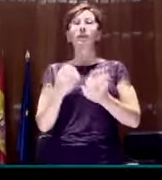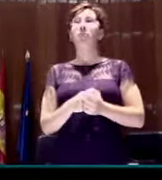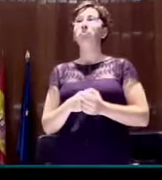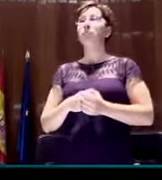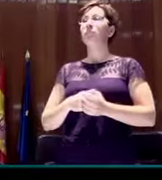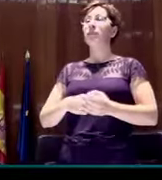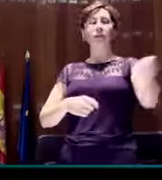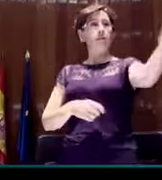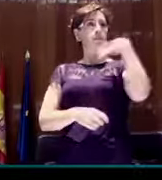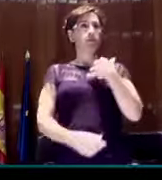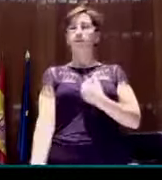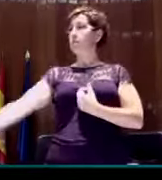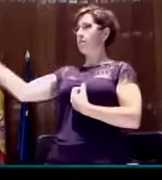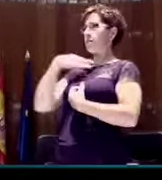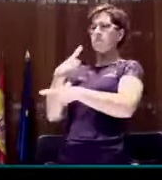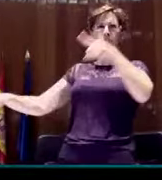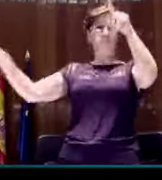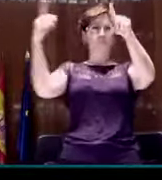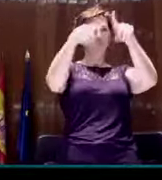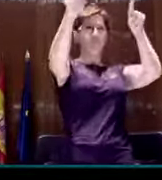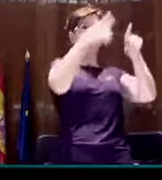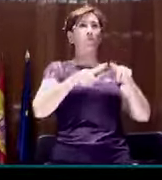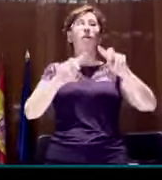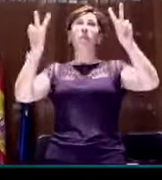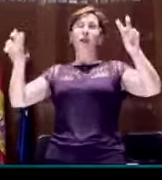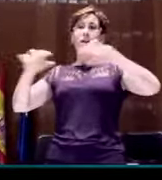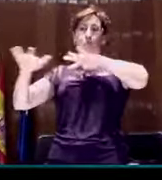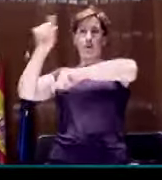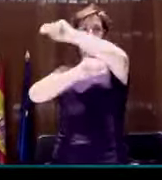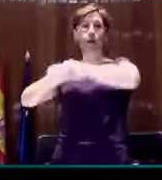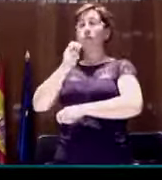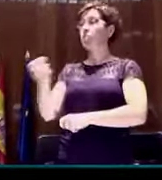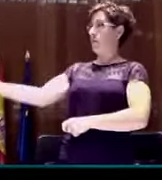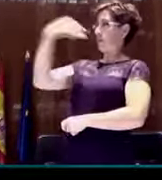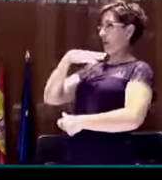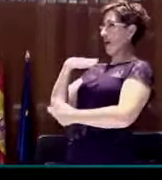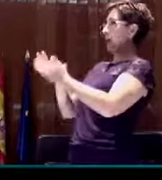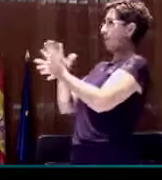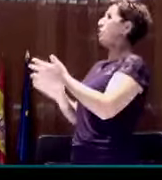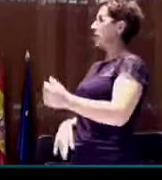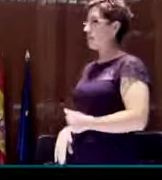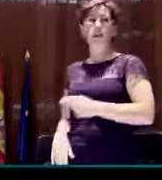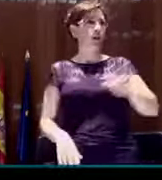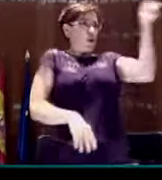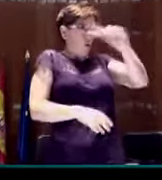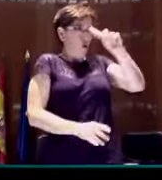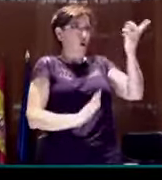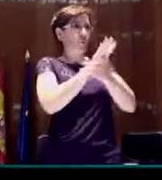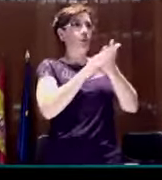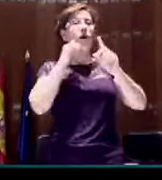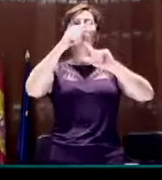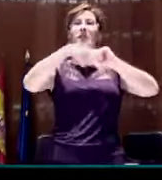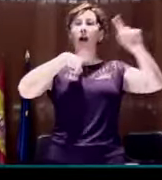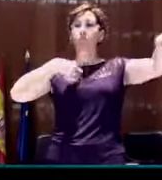mensajes diversos del mundo asociativo relacionado con la sordera. Unos nos dicen lengua de signos, otros nos dicen no lengua de signos, y entonces